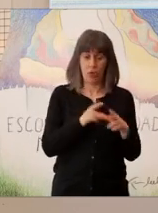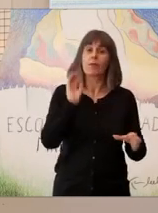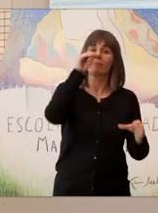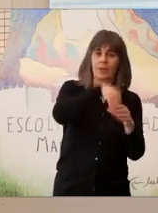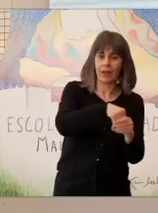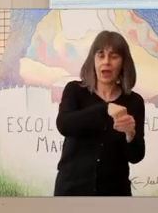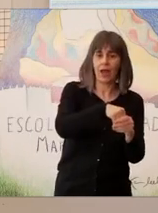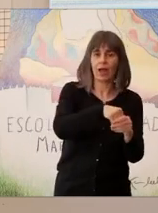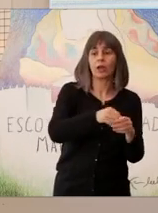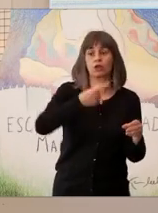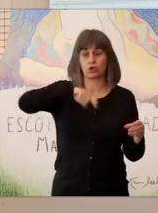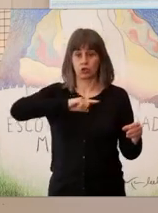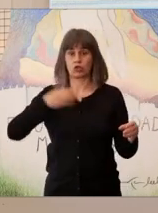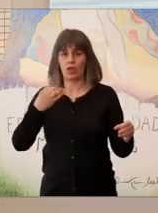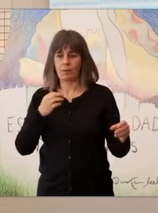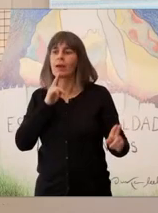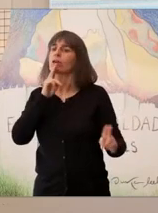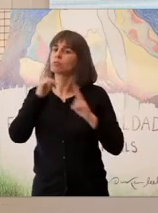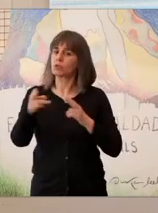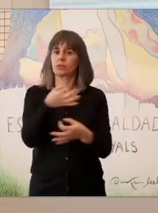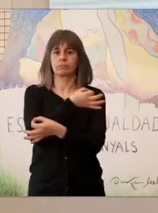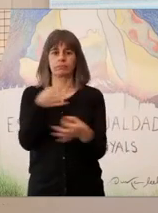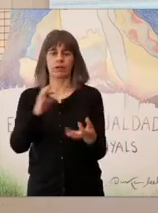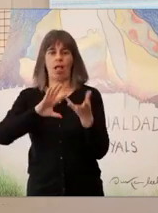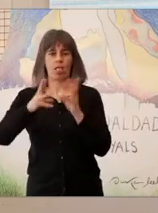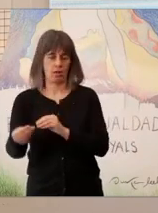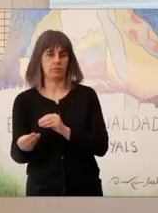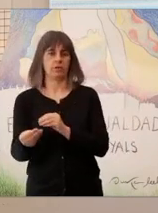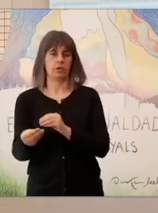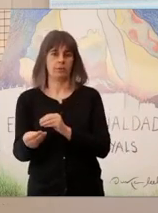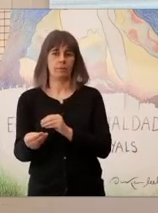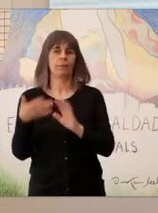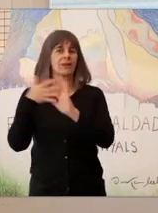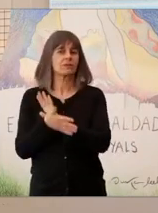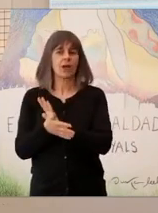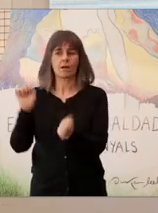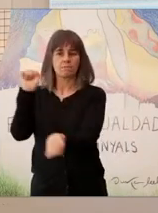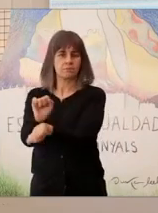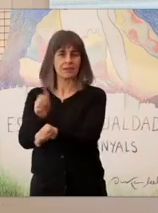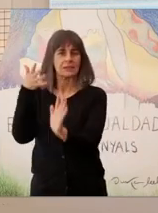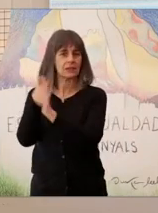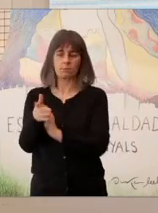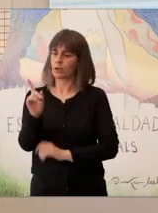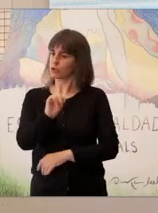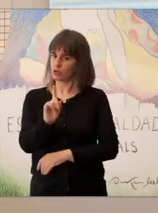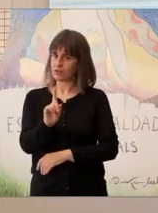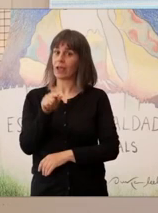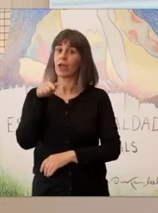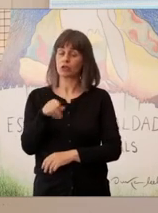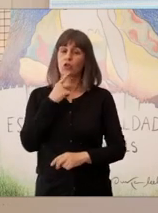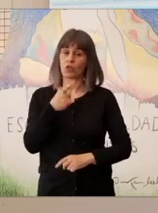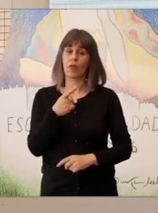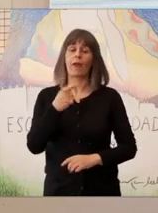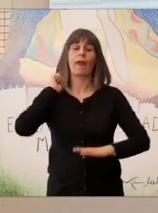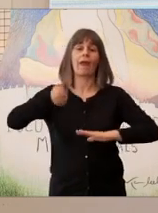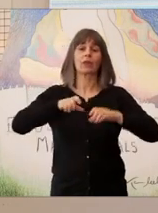dar una respuesta evidentemente satisfactoria, que no quiere decir siempre condenatoria. Eso lo dice muy bien el Tribunal Constitucional,